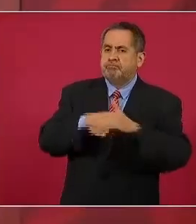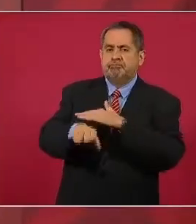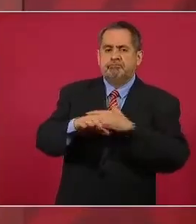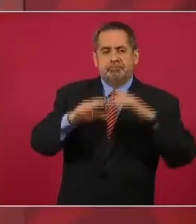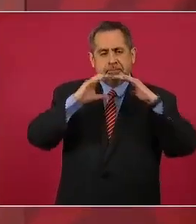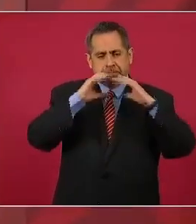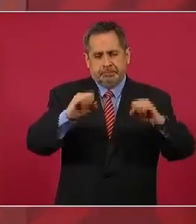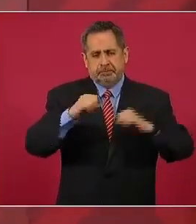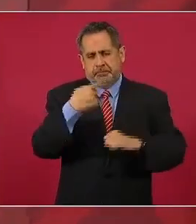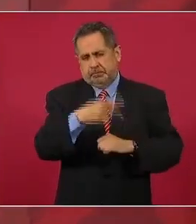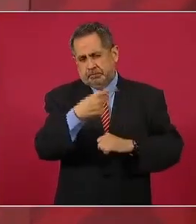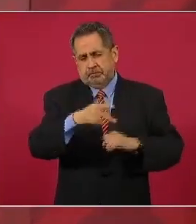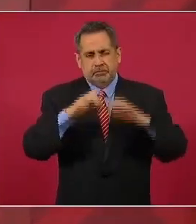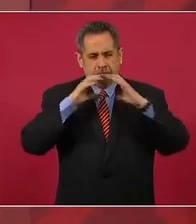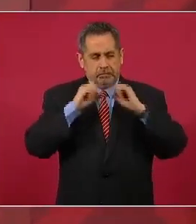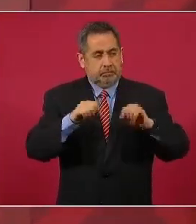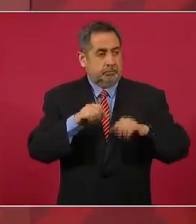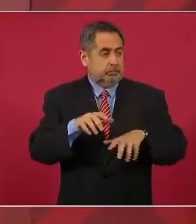y